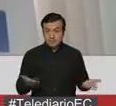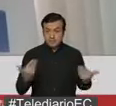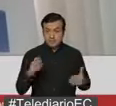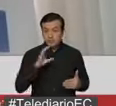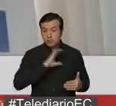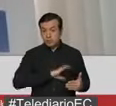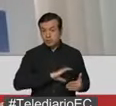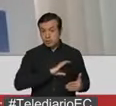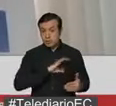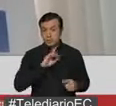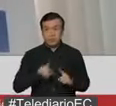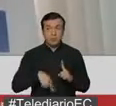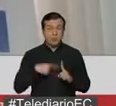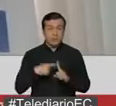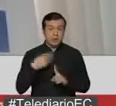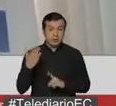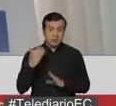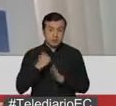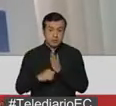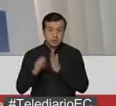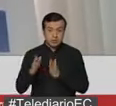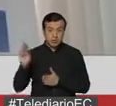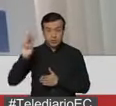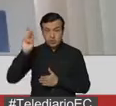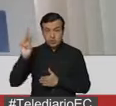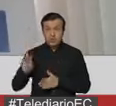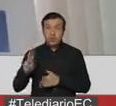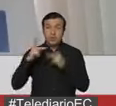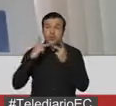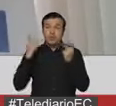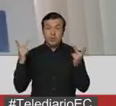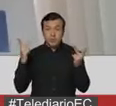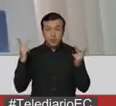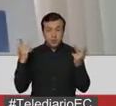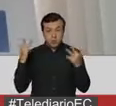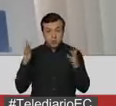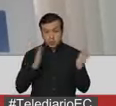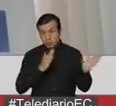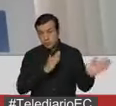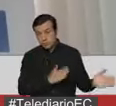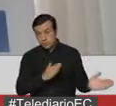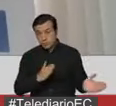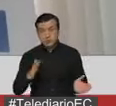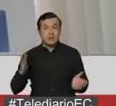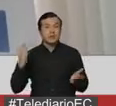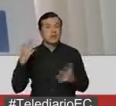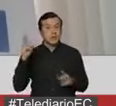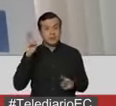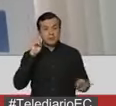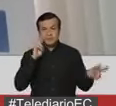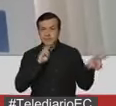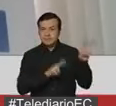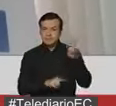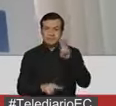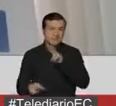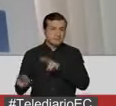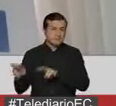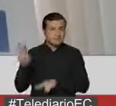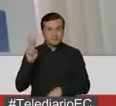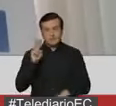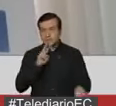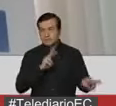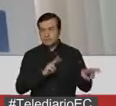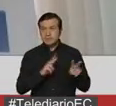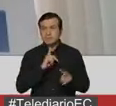el municipio como el Ministerio de Salud Pública y la Seguridad Social, hemos advertido sobre